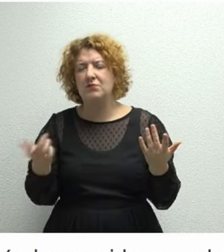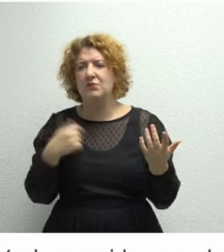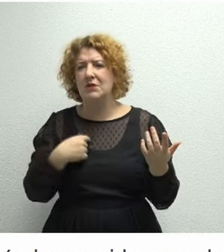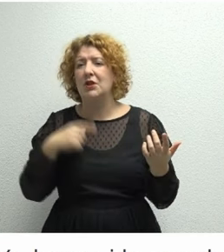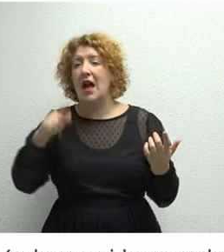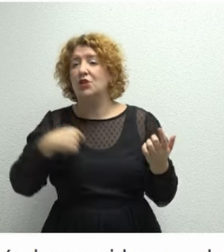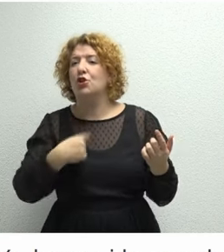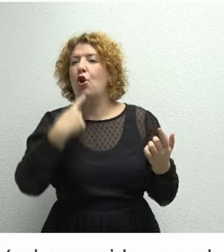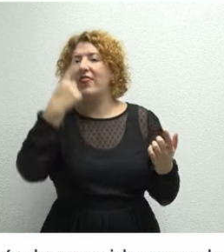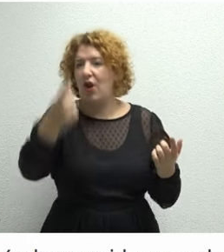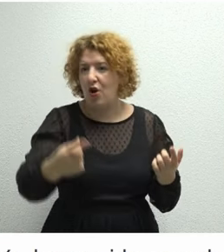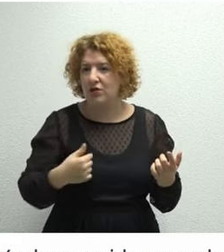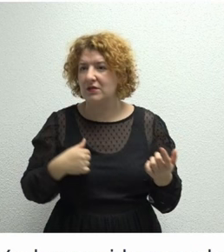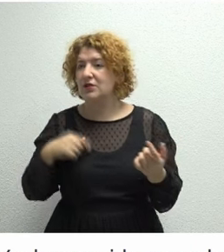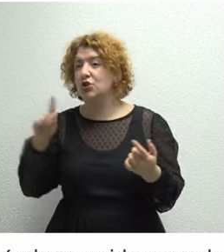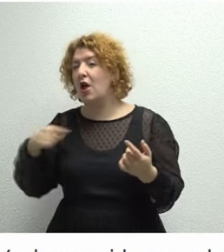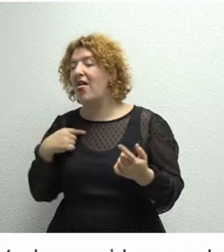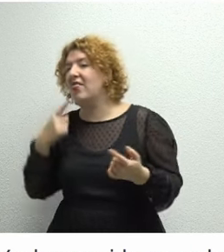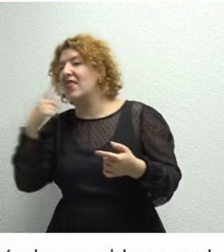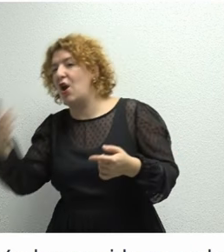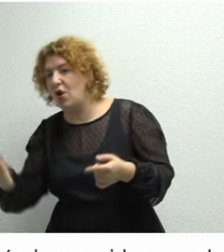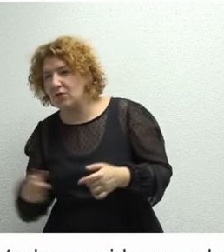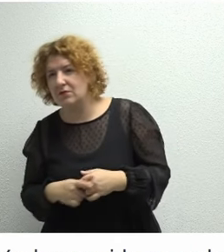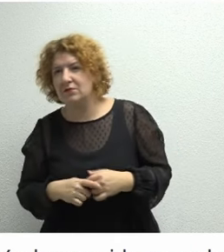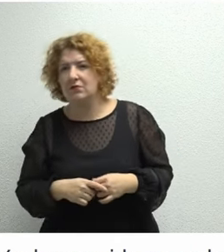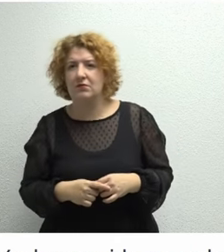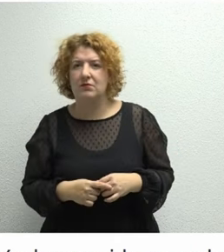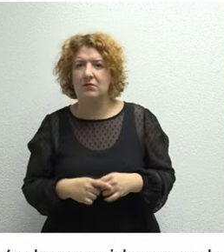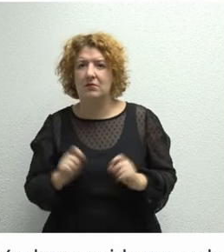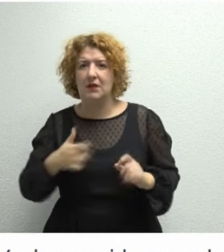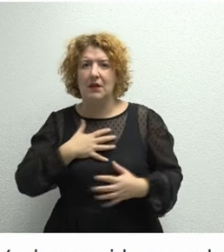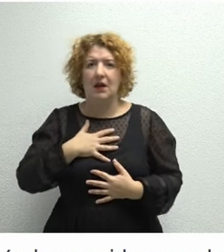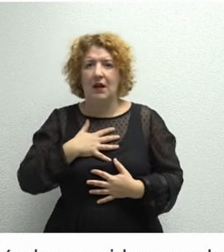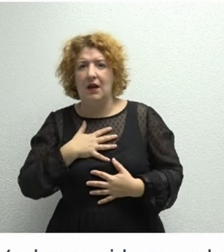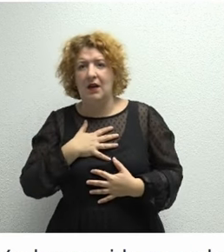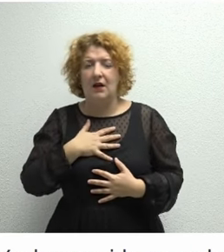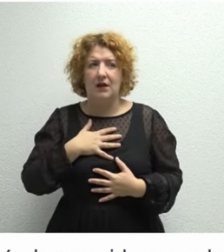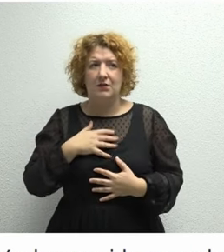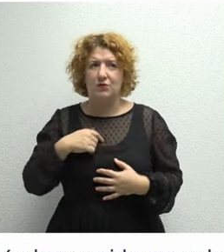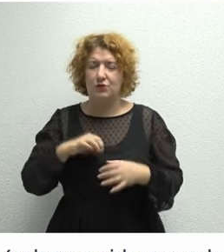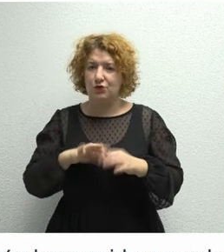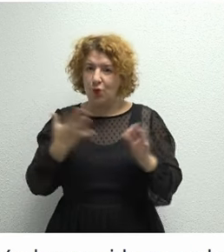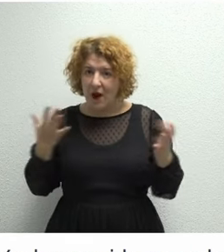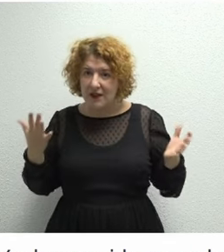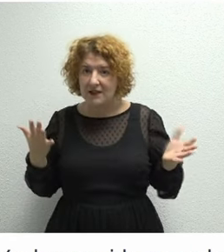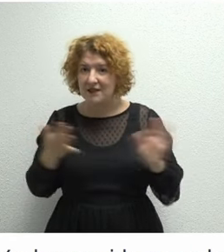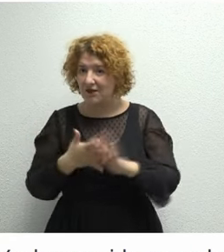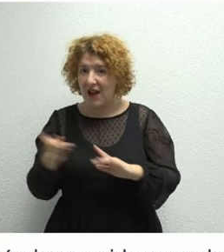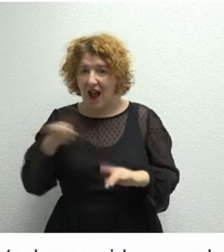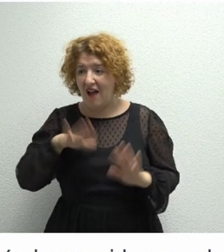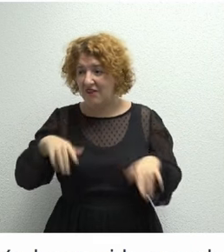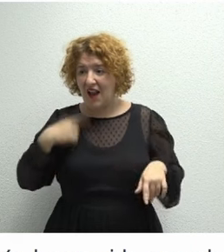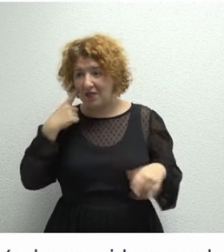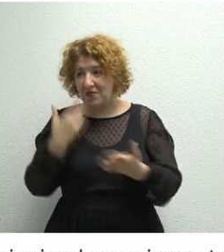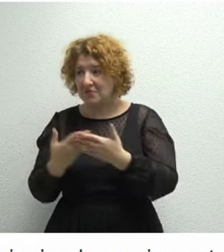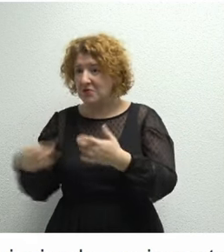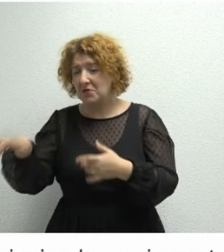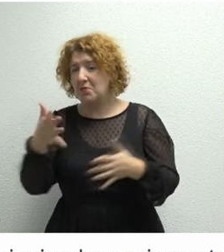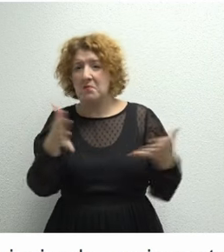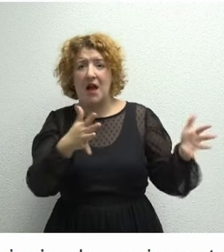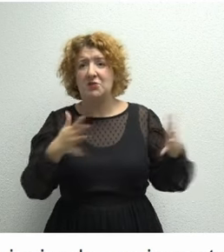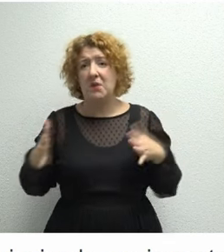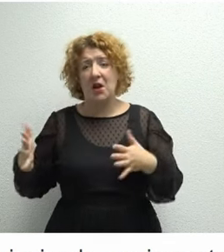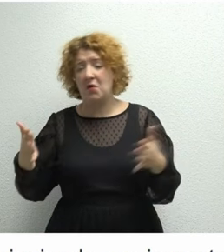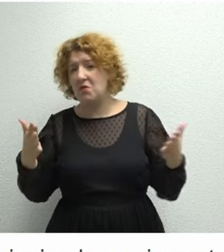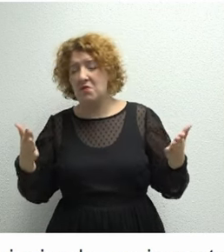a decir yo Ay si esto tengo una pincelada me entra un momento como de inseguridad he dicho jolín Qué suerte si vamos todos en el mismo camino tenemos